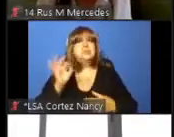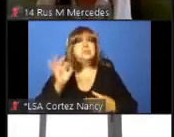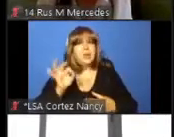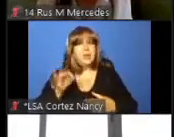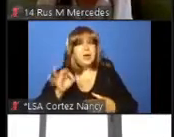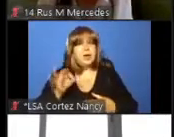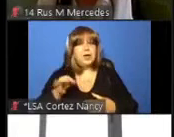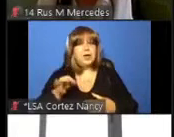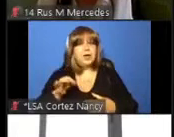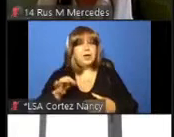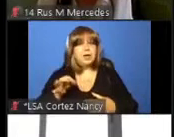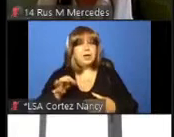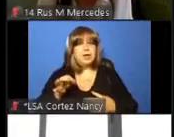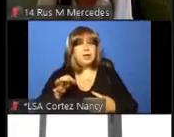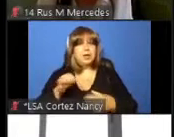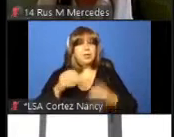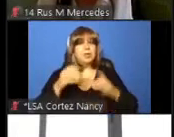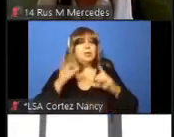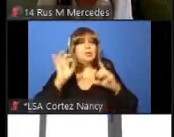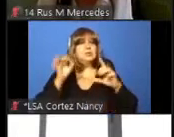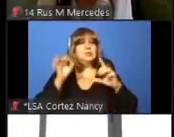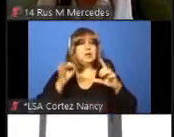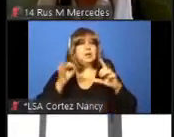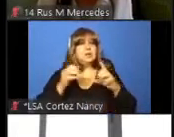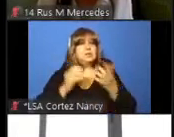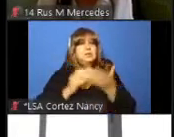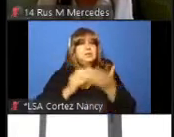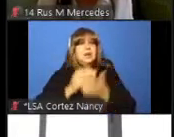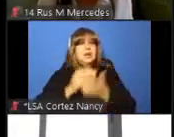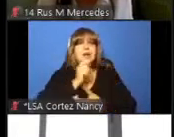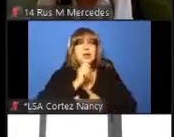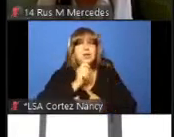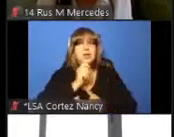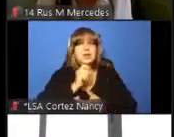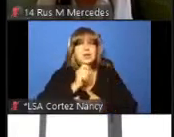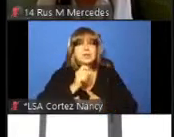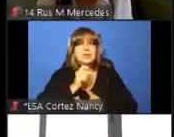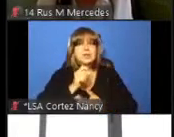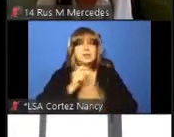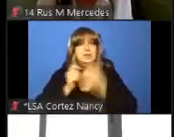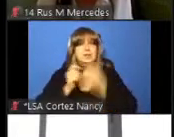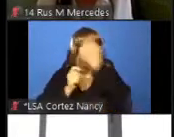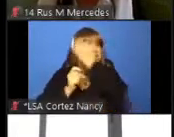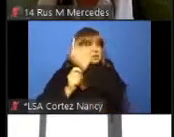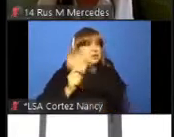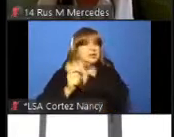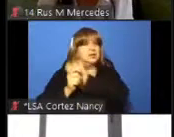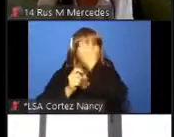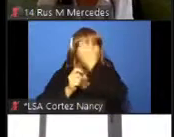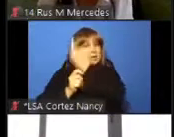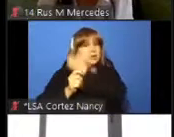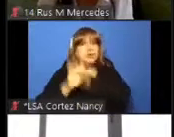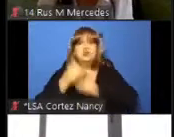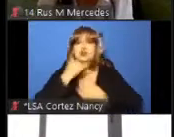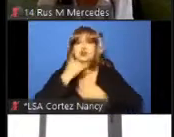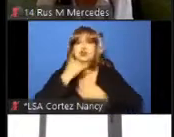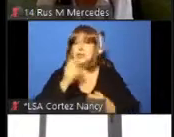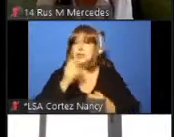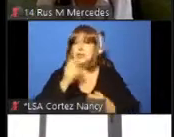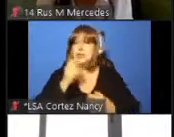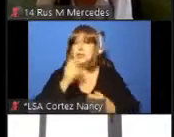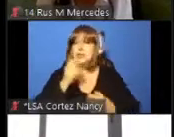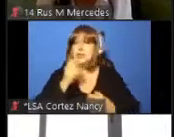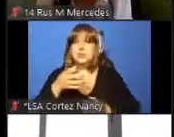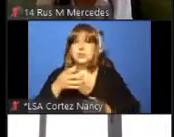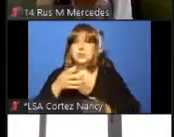en la información online todo el tiempo se está actualizando yo no sé cuánta gente es la que está dedicada realmente